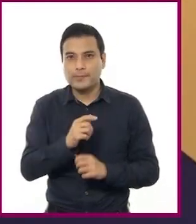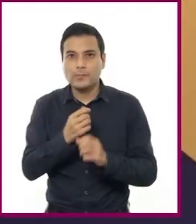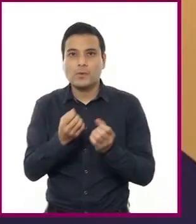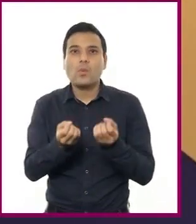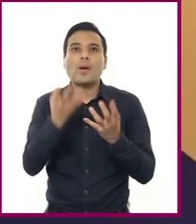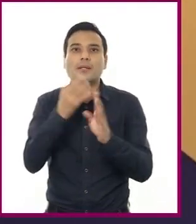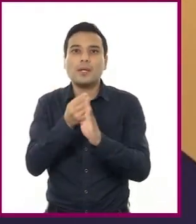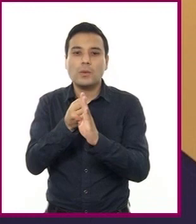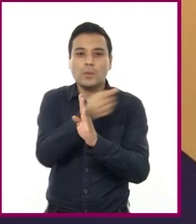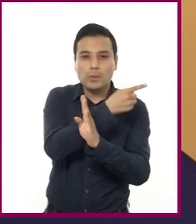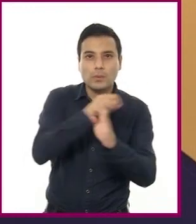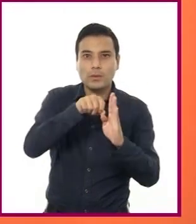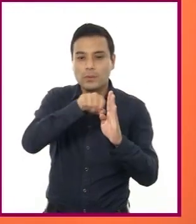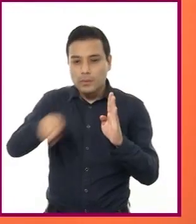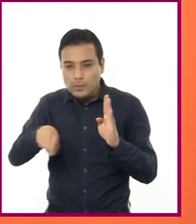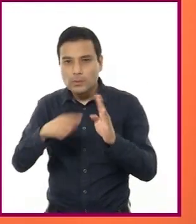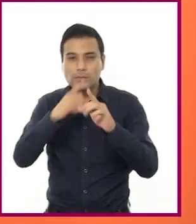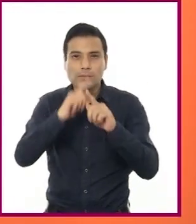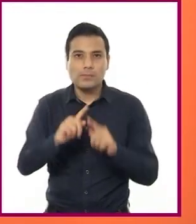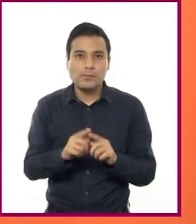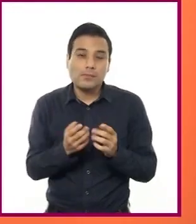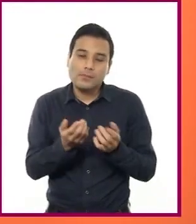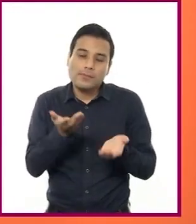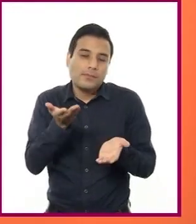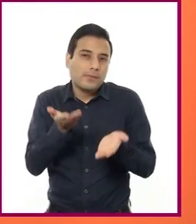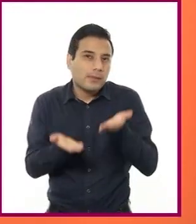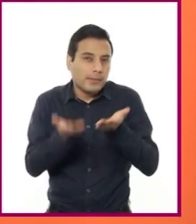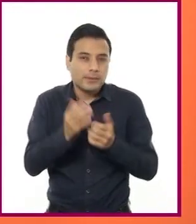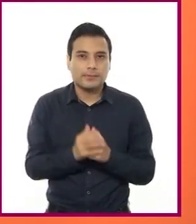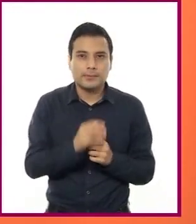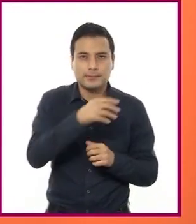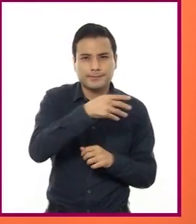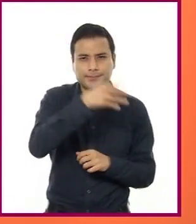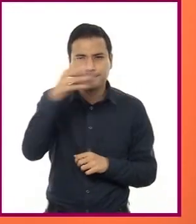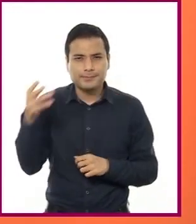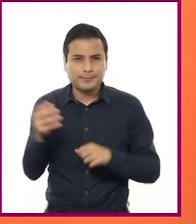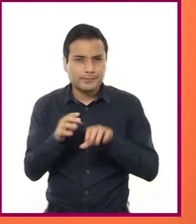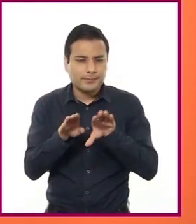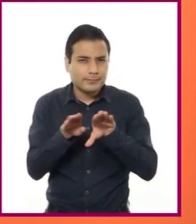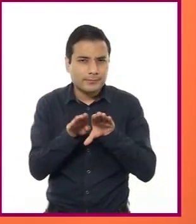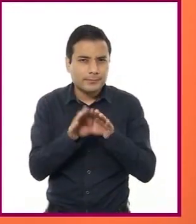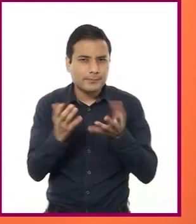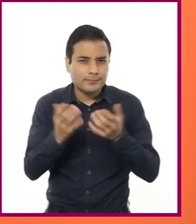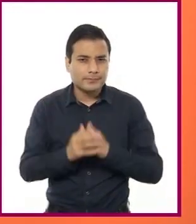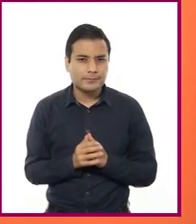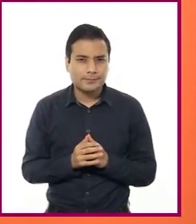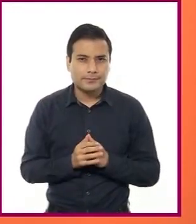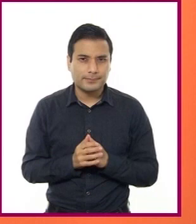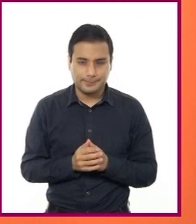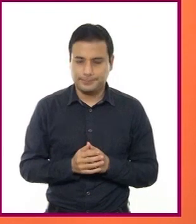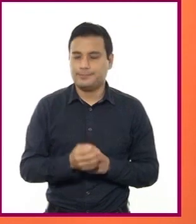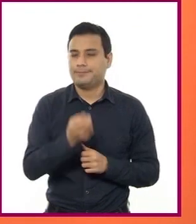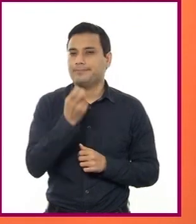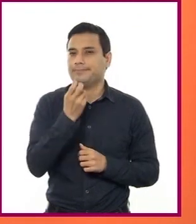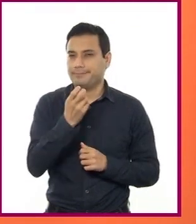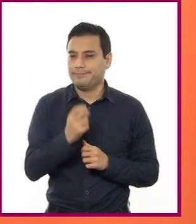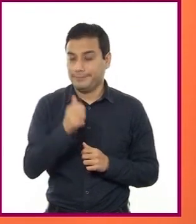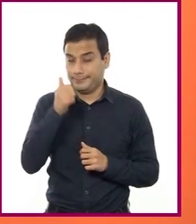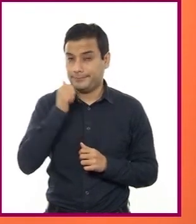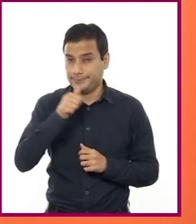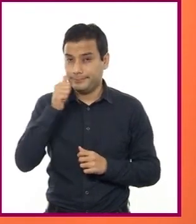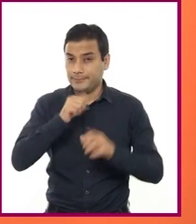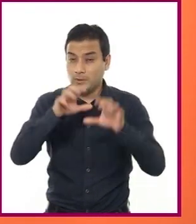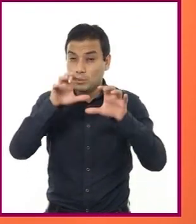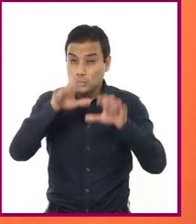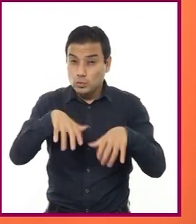absorbida. Para que se forme el arco iris deben coincidir varias cosas a la vez. Es por eso que no siempre que llueve